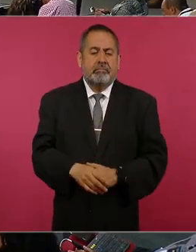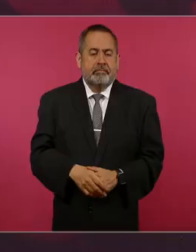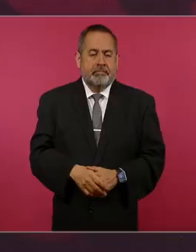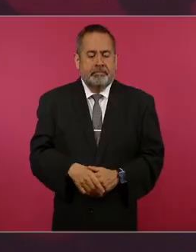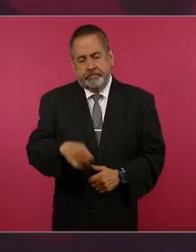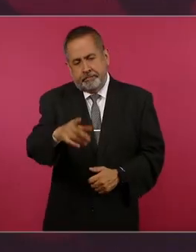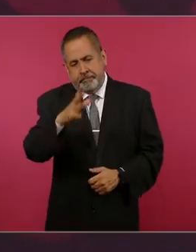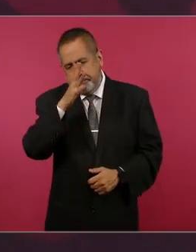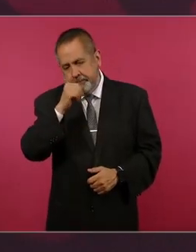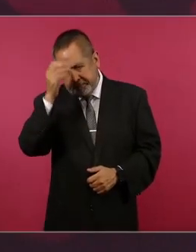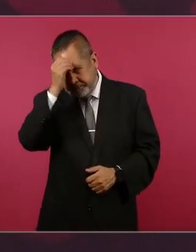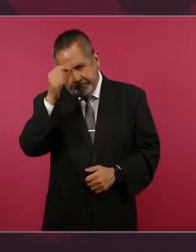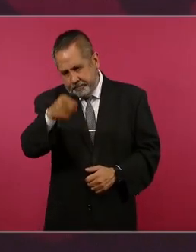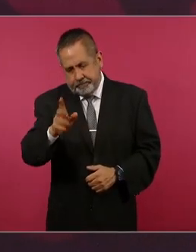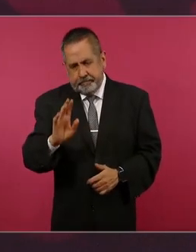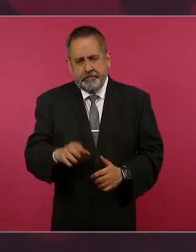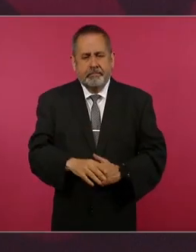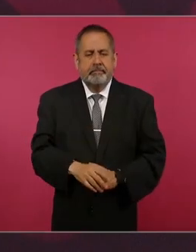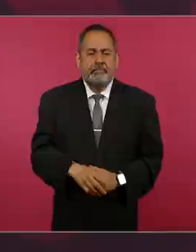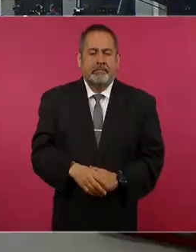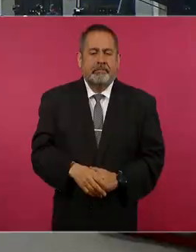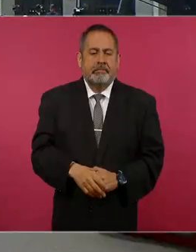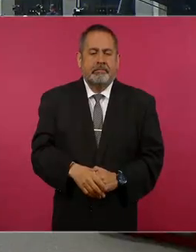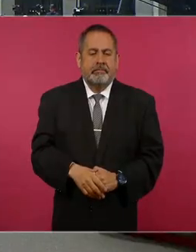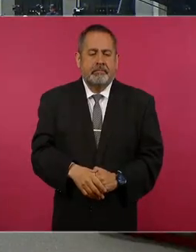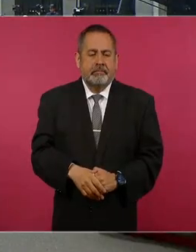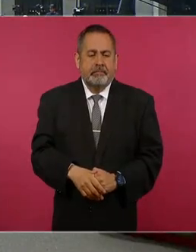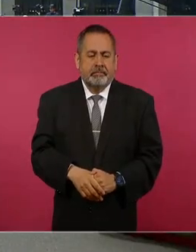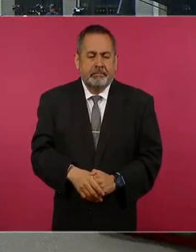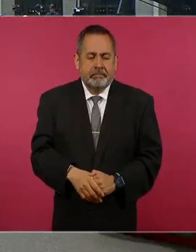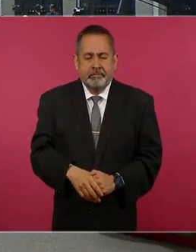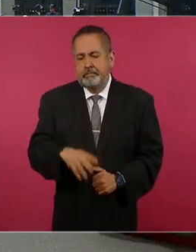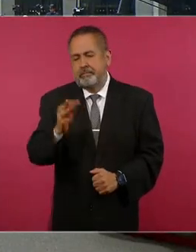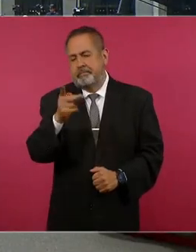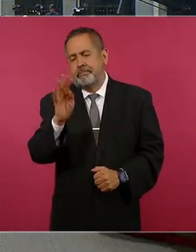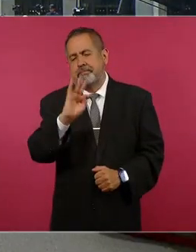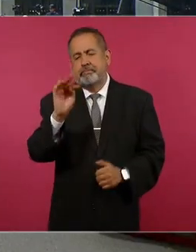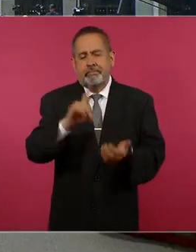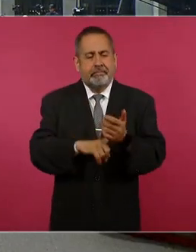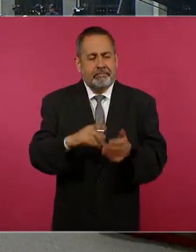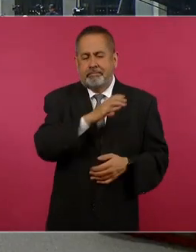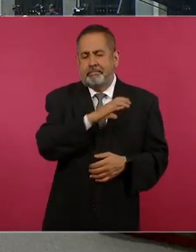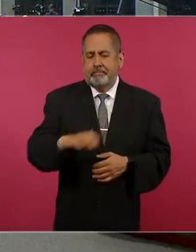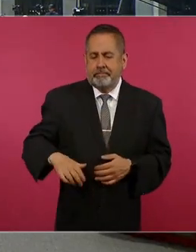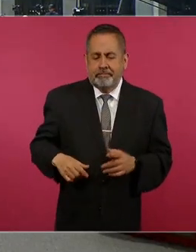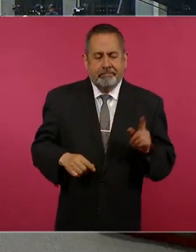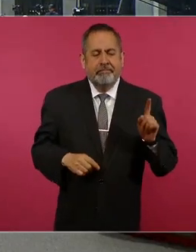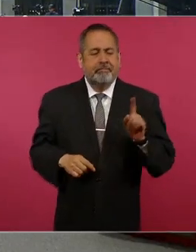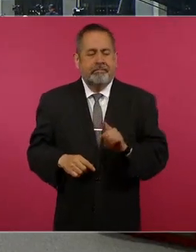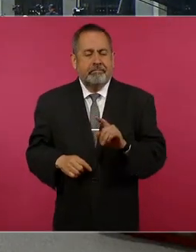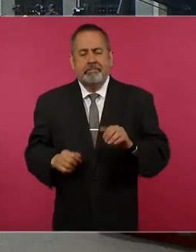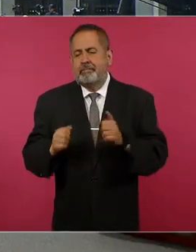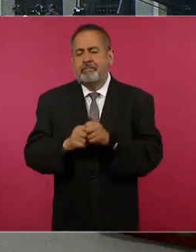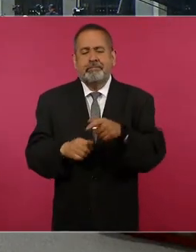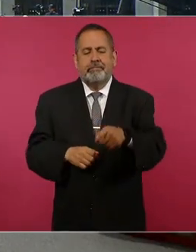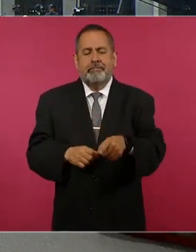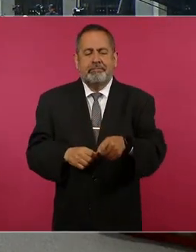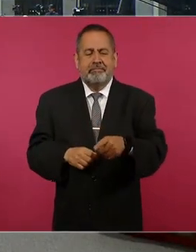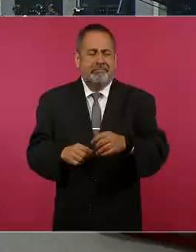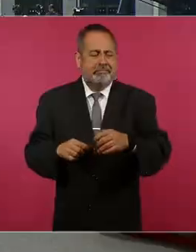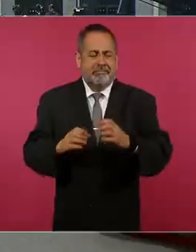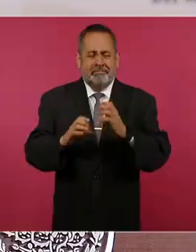puedo opinar nada, pero si llega un candidato con una